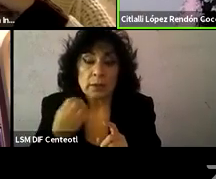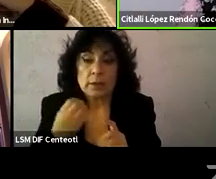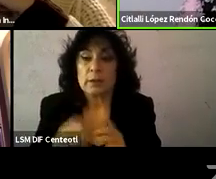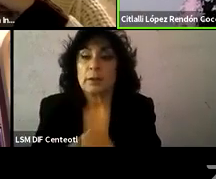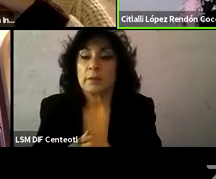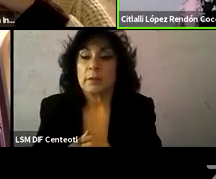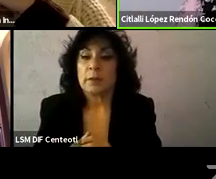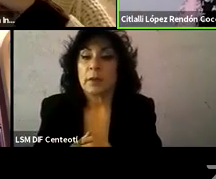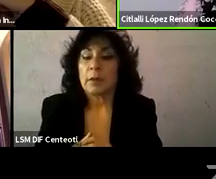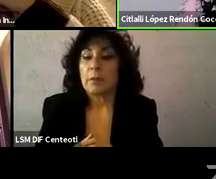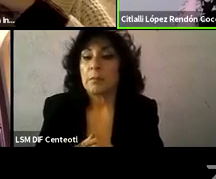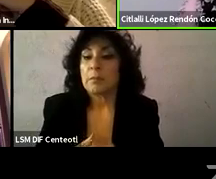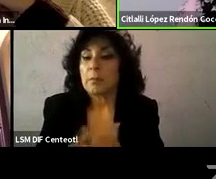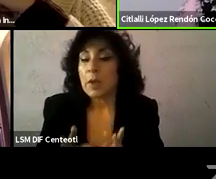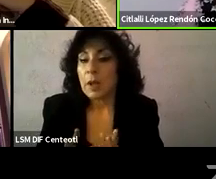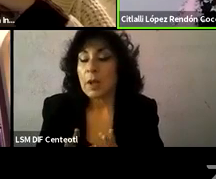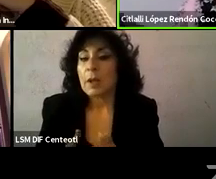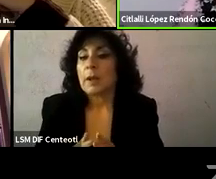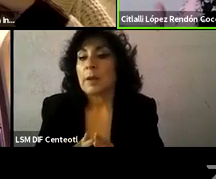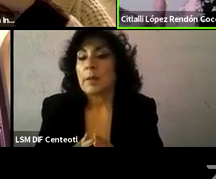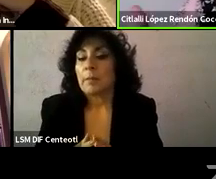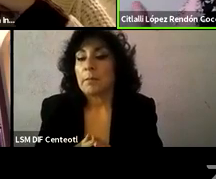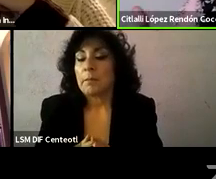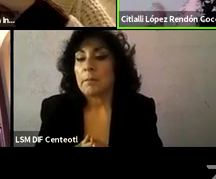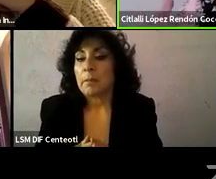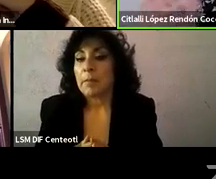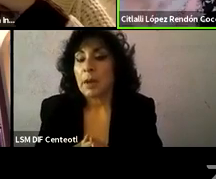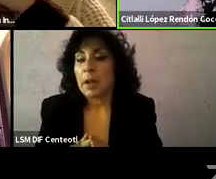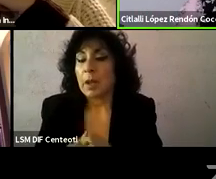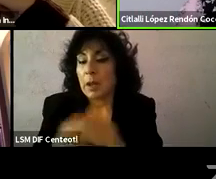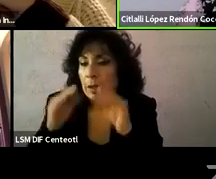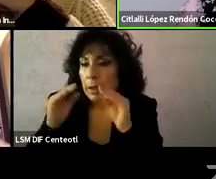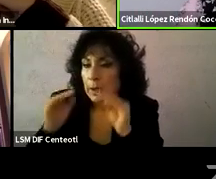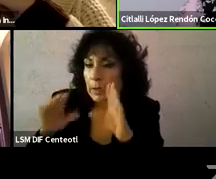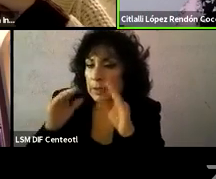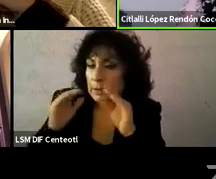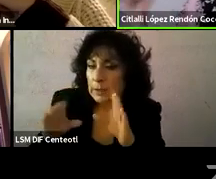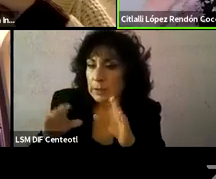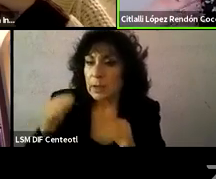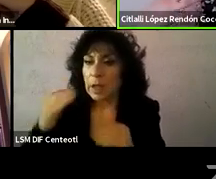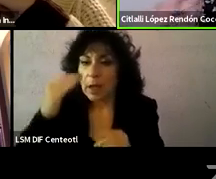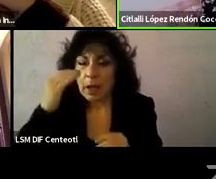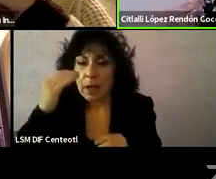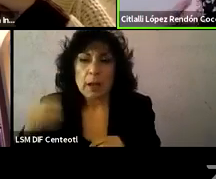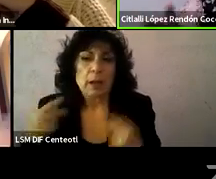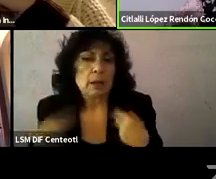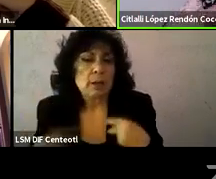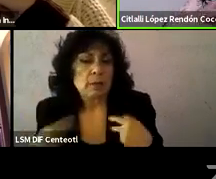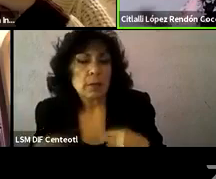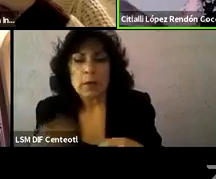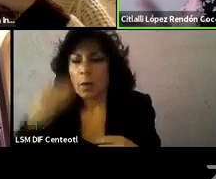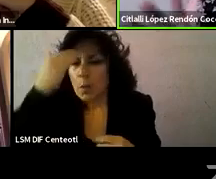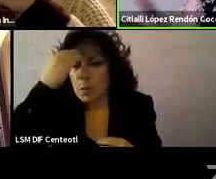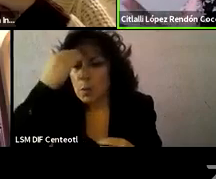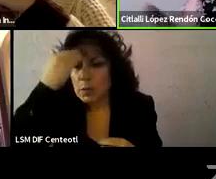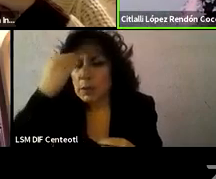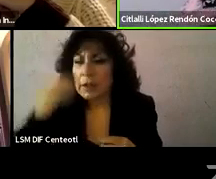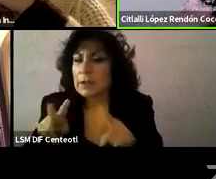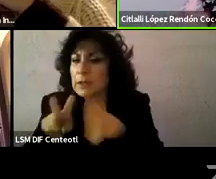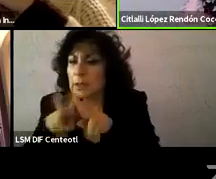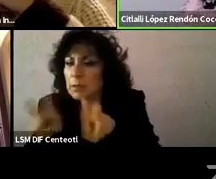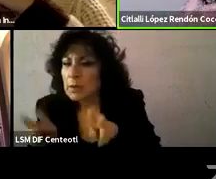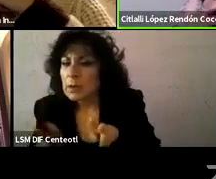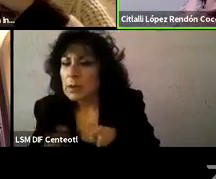formar personas conscientes de la fragilidad, de la vulnerabilidad y de la interdependencia inherente a la especie